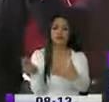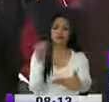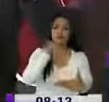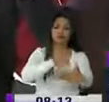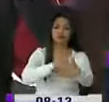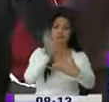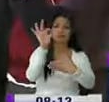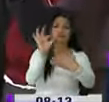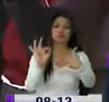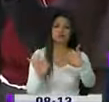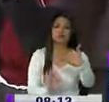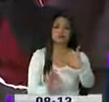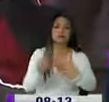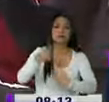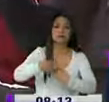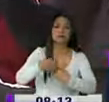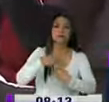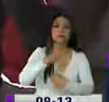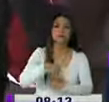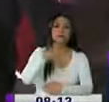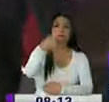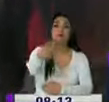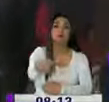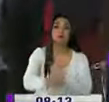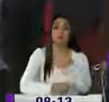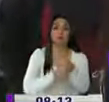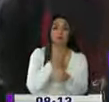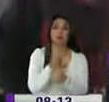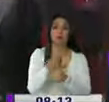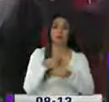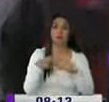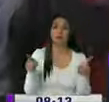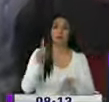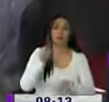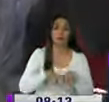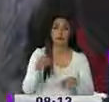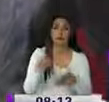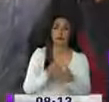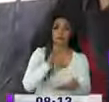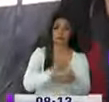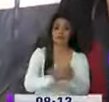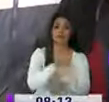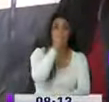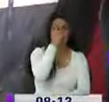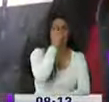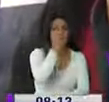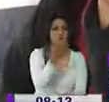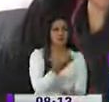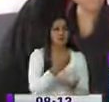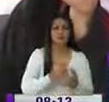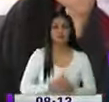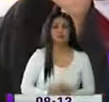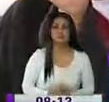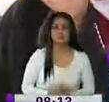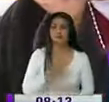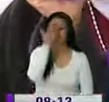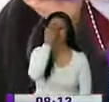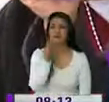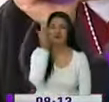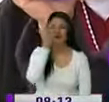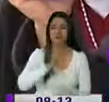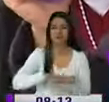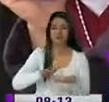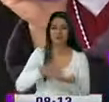el presupuesto participativo del siguiente año. Sin embargo, no se pudo incluir. ¿Por qué, mi señora? Sí, porque muy buenos